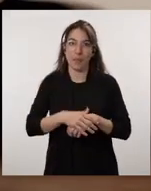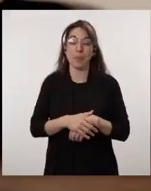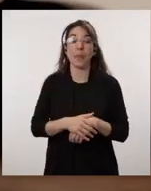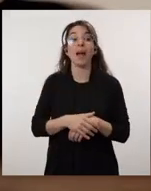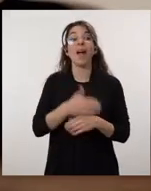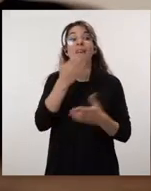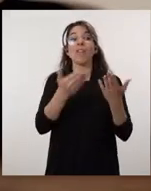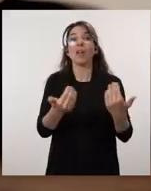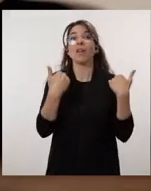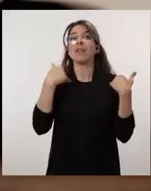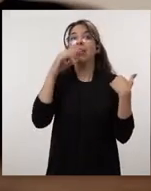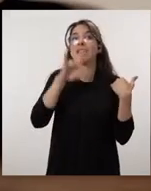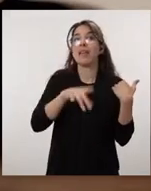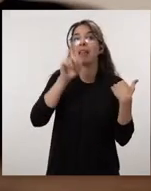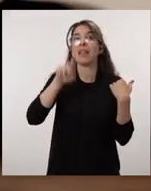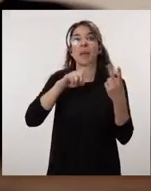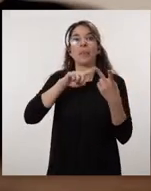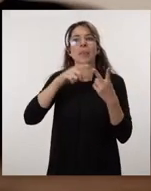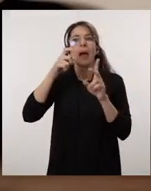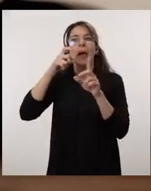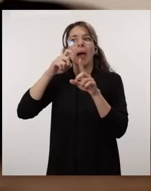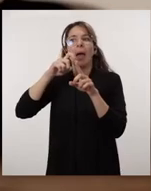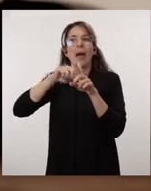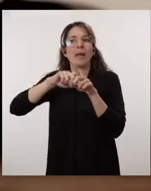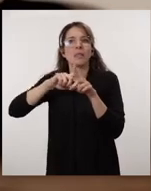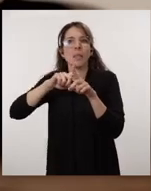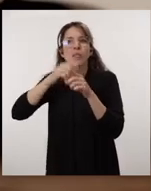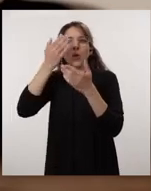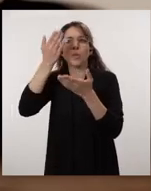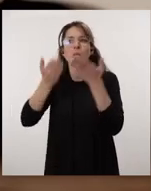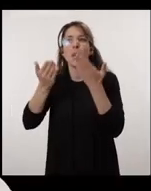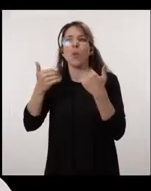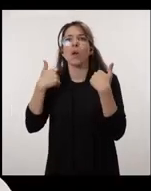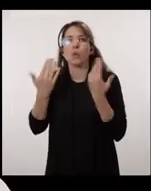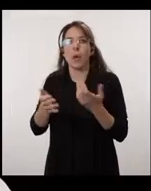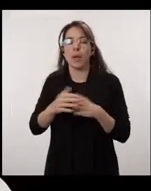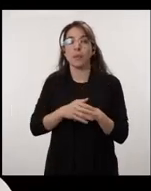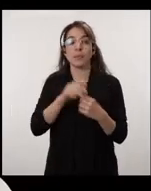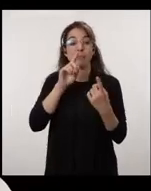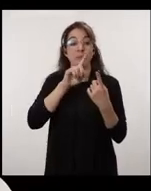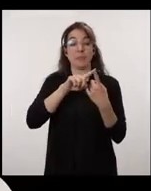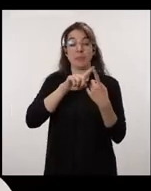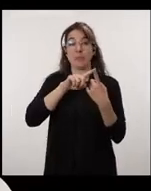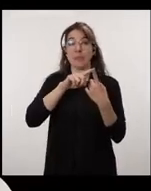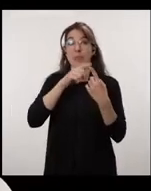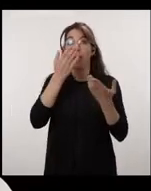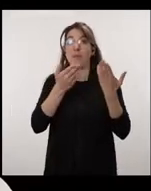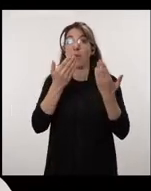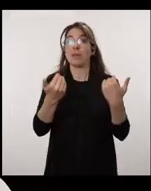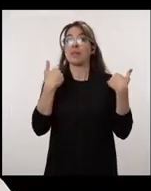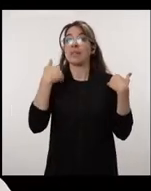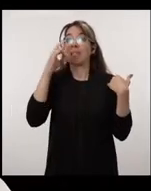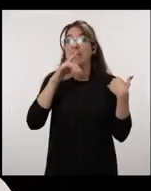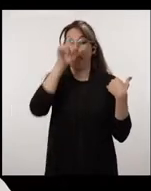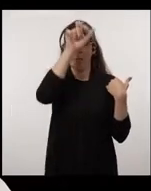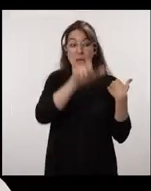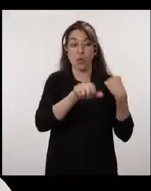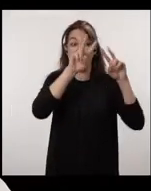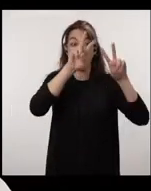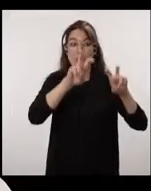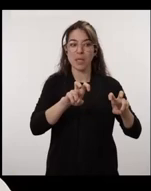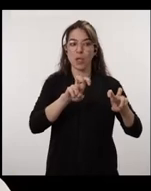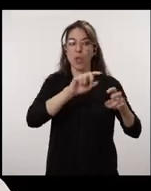cuáles son los aspectos que se evalúan la evaluación la va a realizar por un lado el propio investigador contratado que se va a autoevaluar